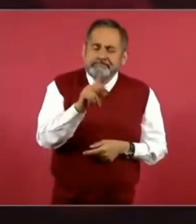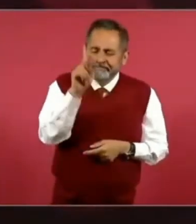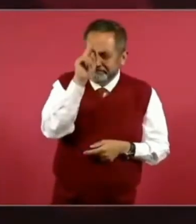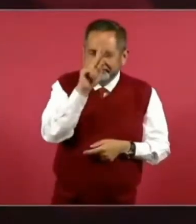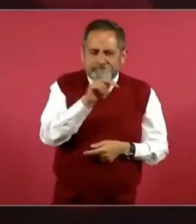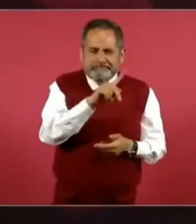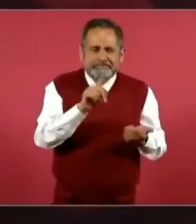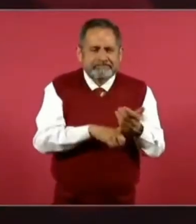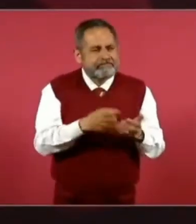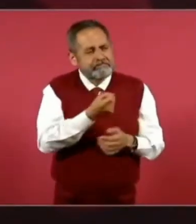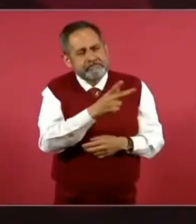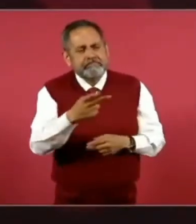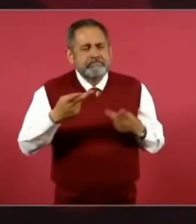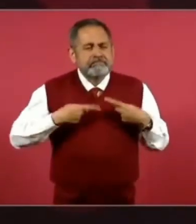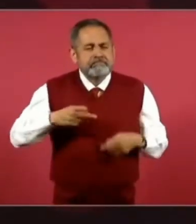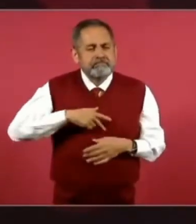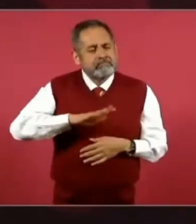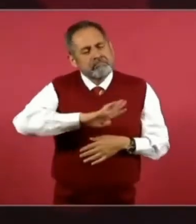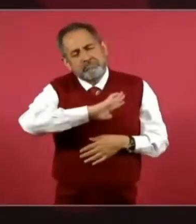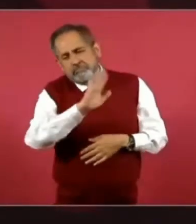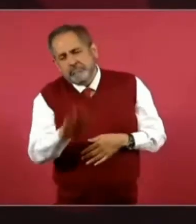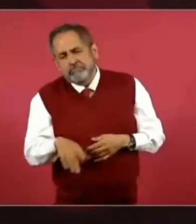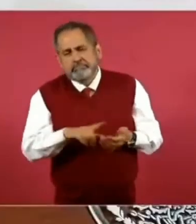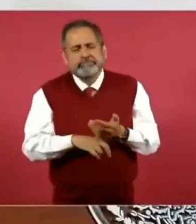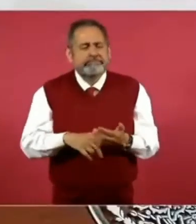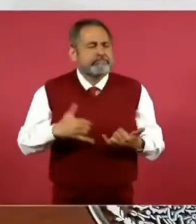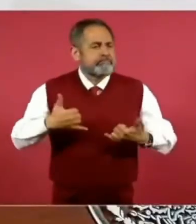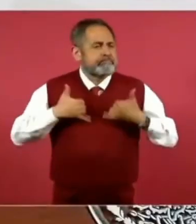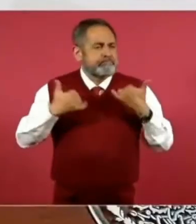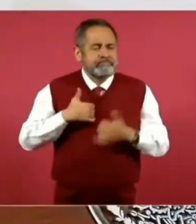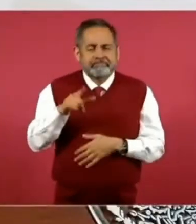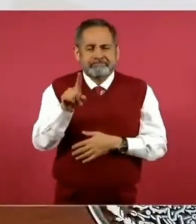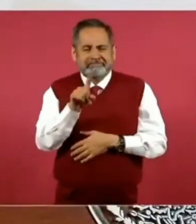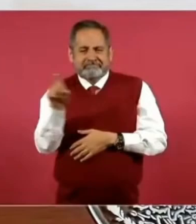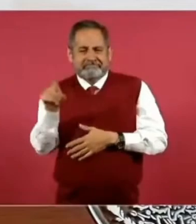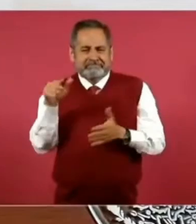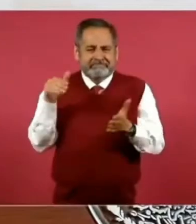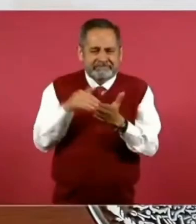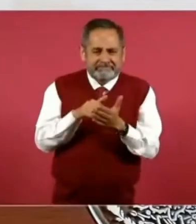de la pérdida de vidas de